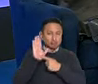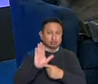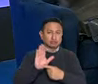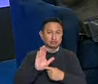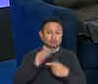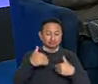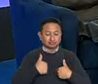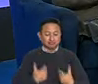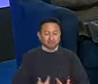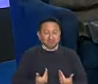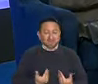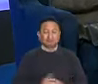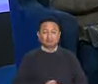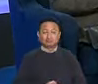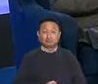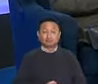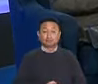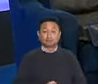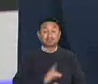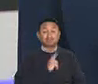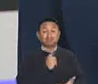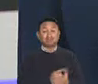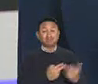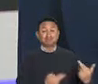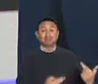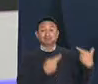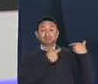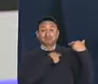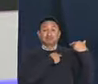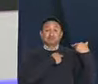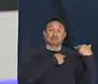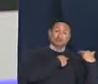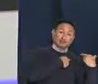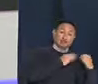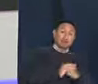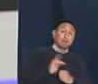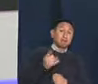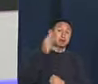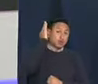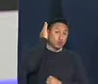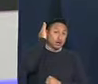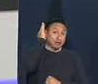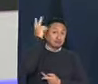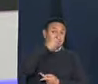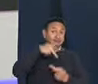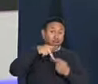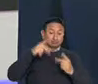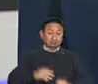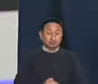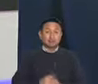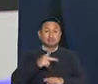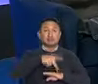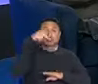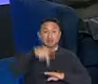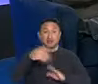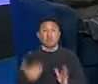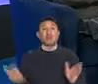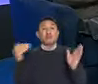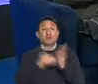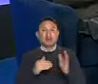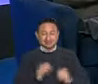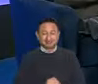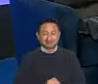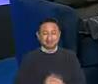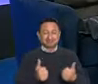nos engrandezca. Es una gran responsabilidad, bien decías, la primera mujer electa y ahora la primera mujer en Pichincha reelecta. Así que hay que